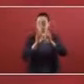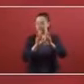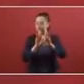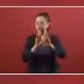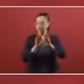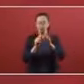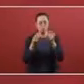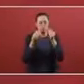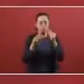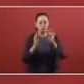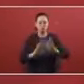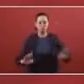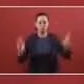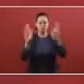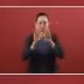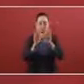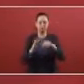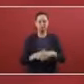básico,